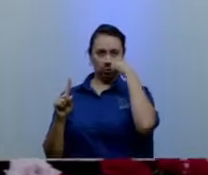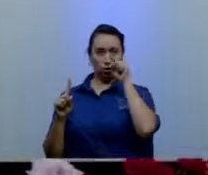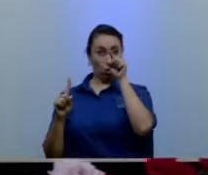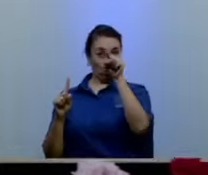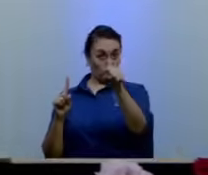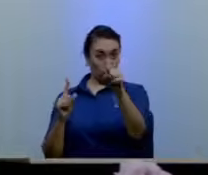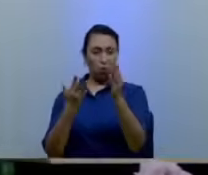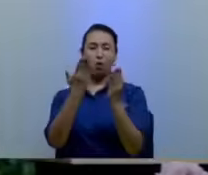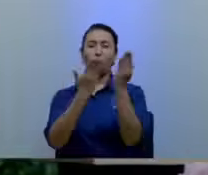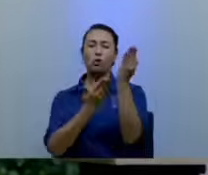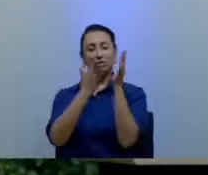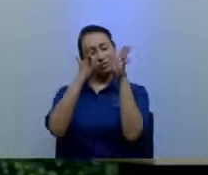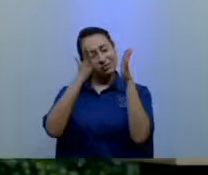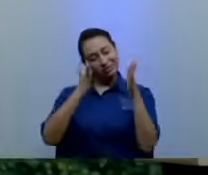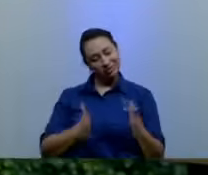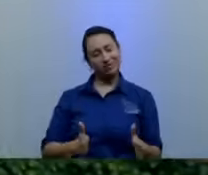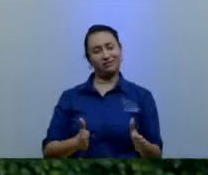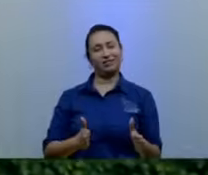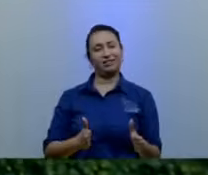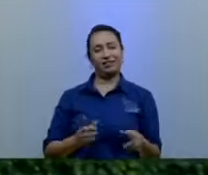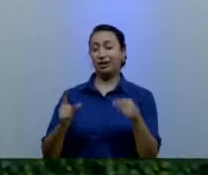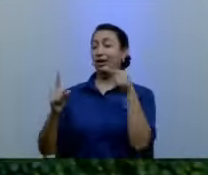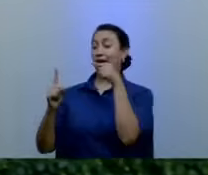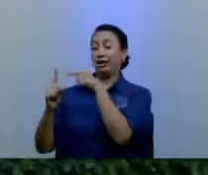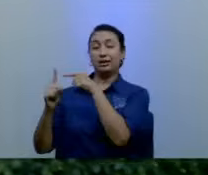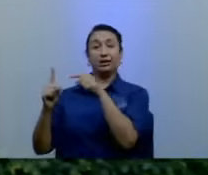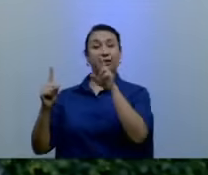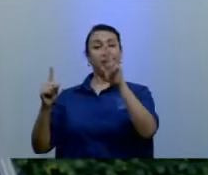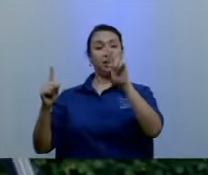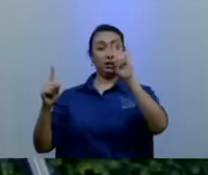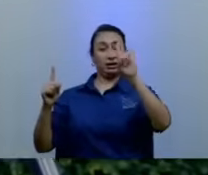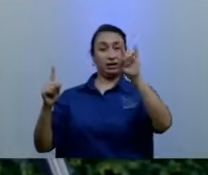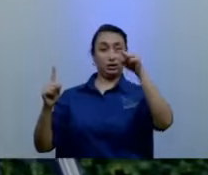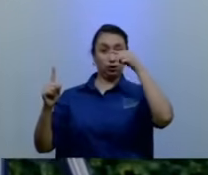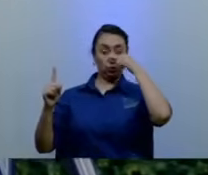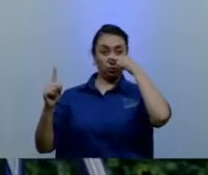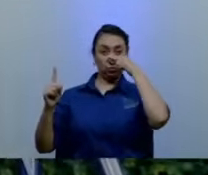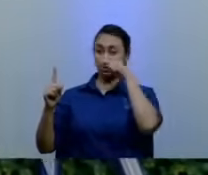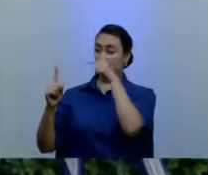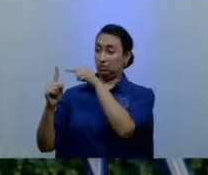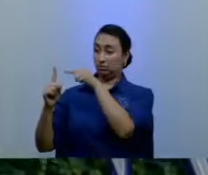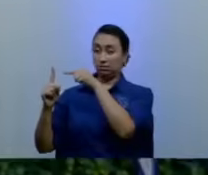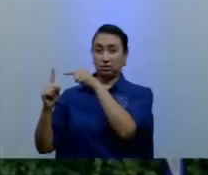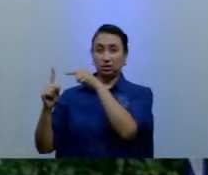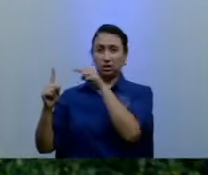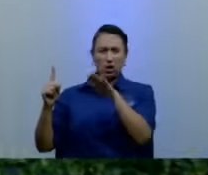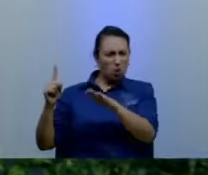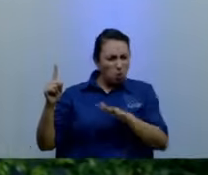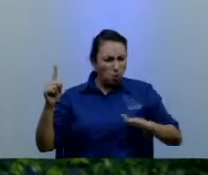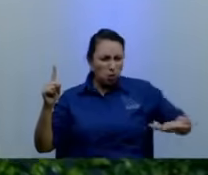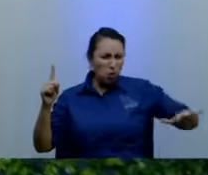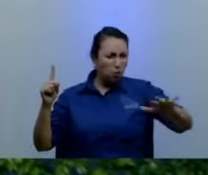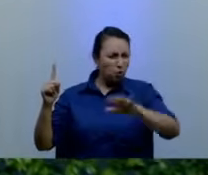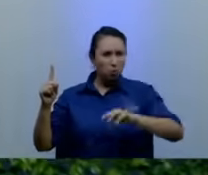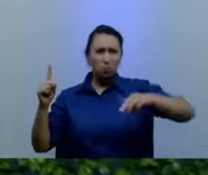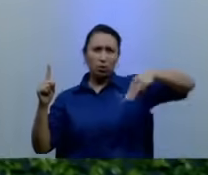a Ruth se le conoce como Ruth la Moabita, pero ella no se identificó así.